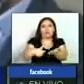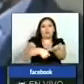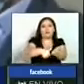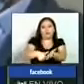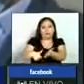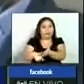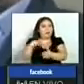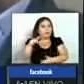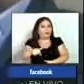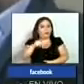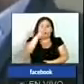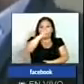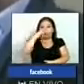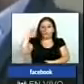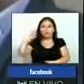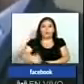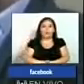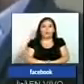nacional.